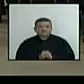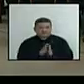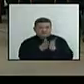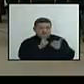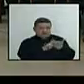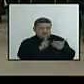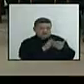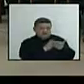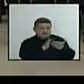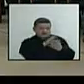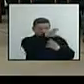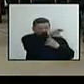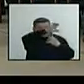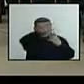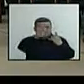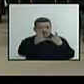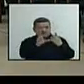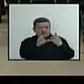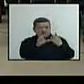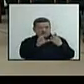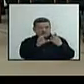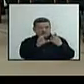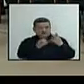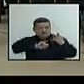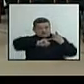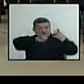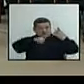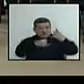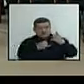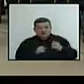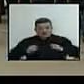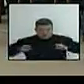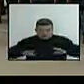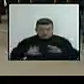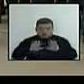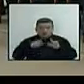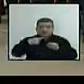Lectura del Santo Evangelio según San Juan.